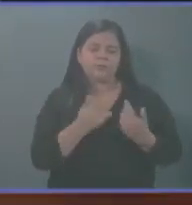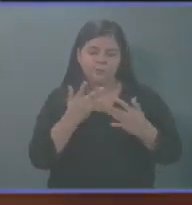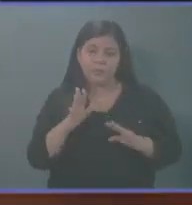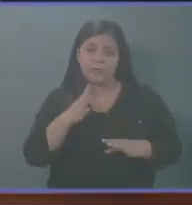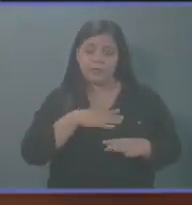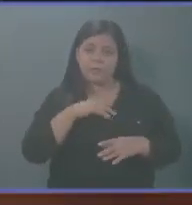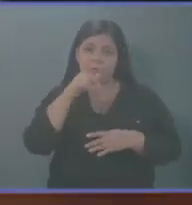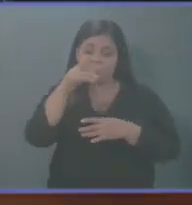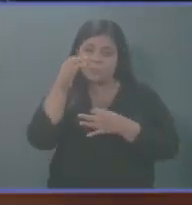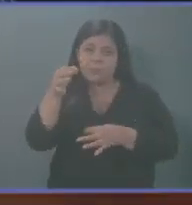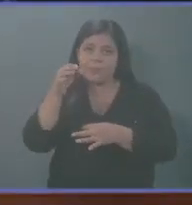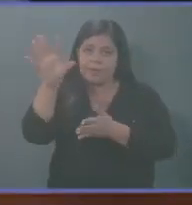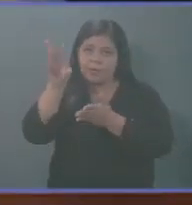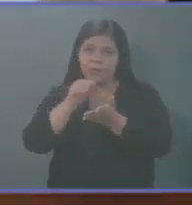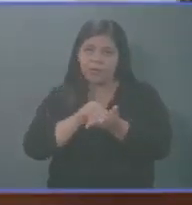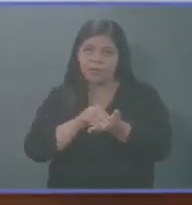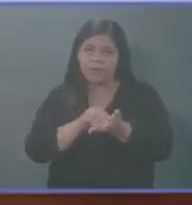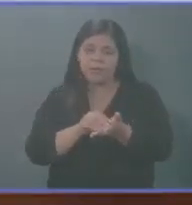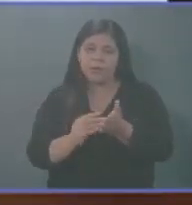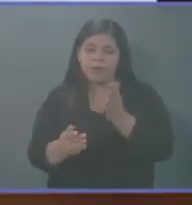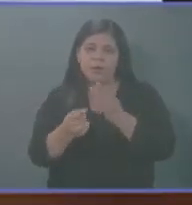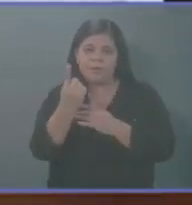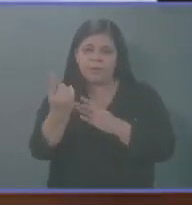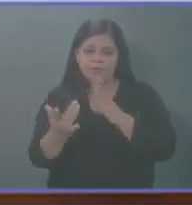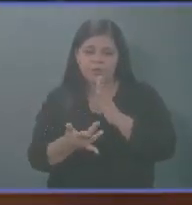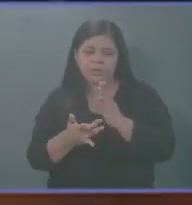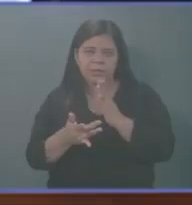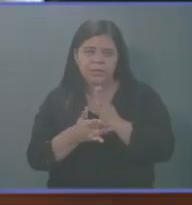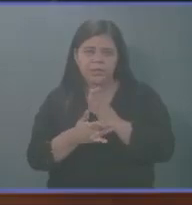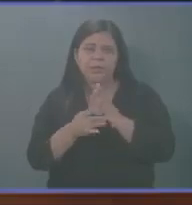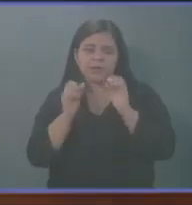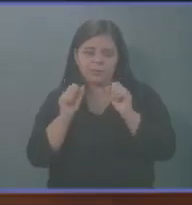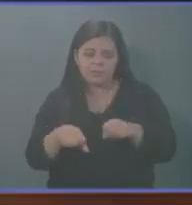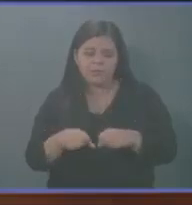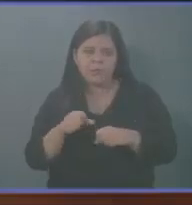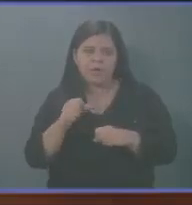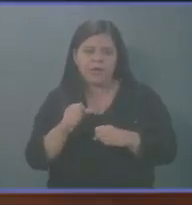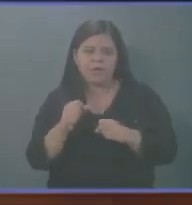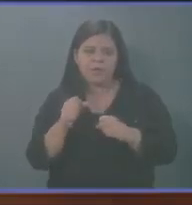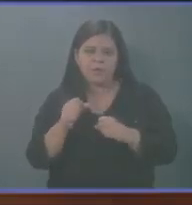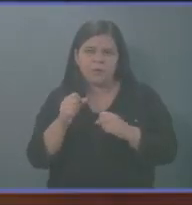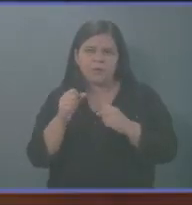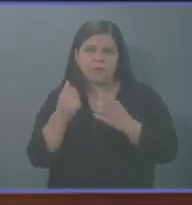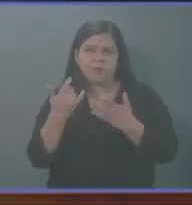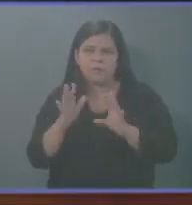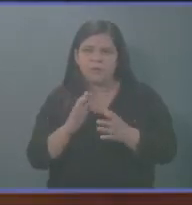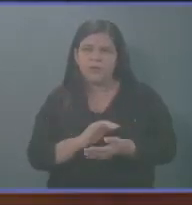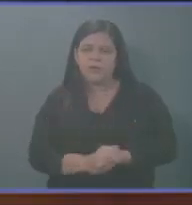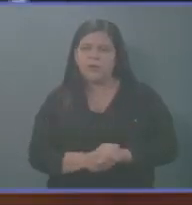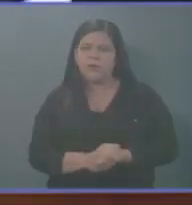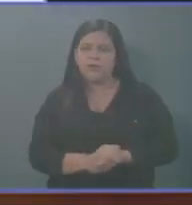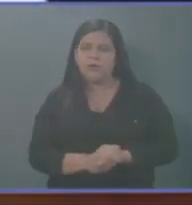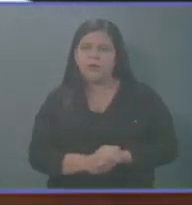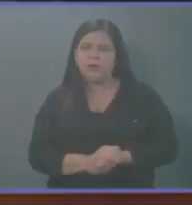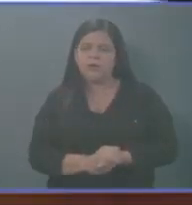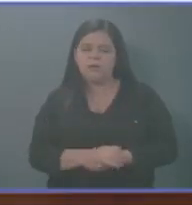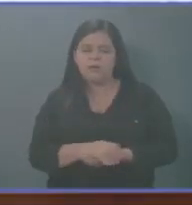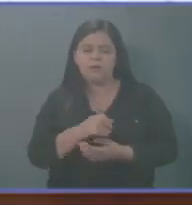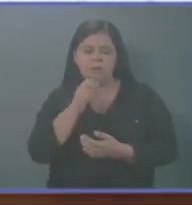transcripción. A nivel técnico lograron filtrar y lograron